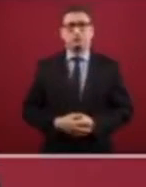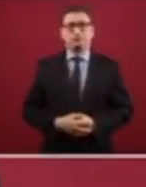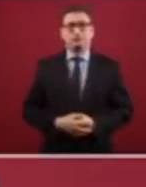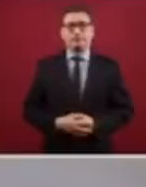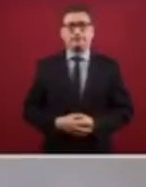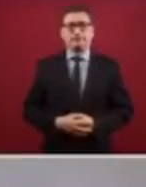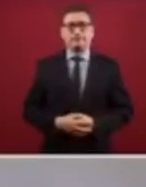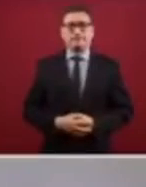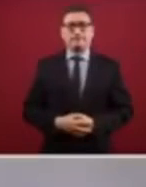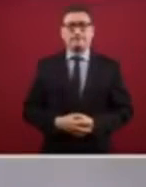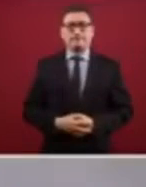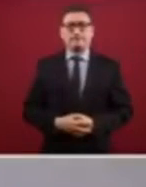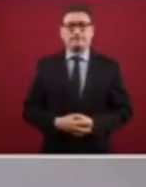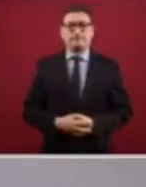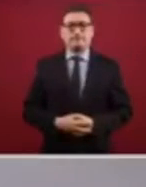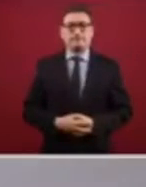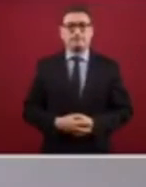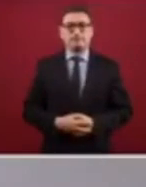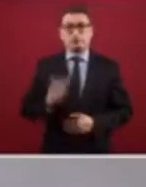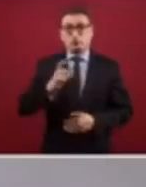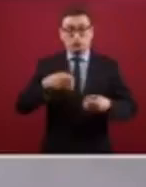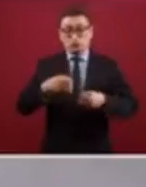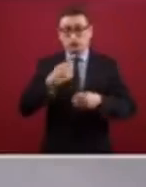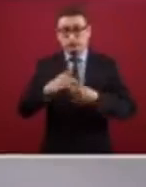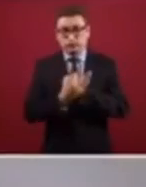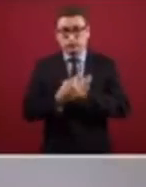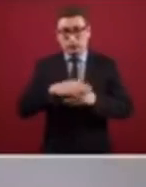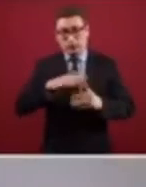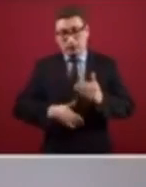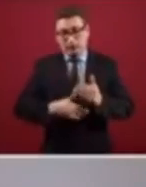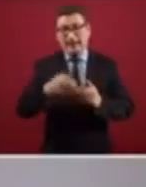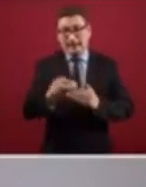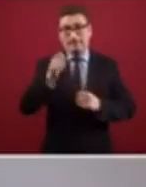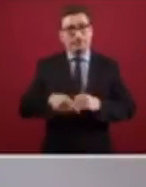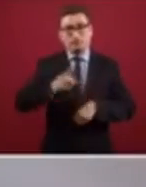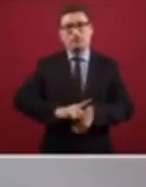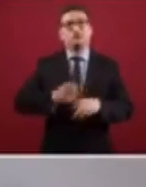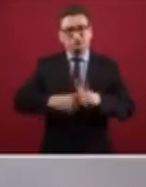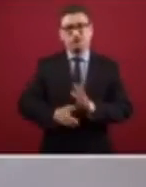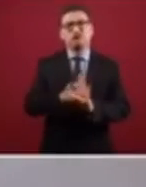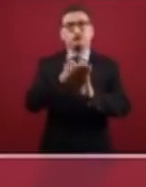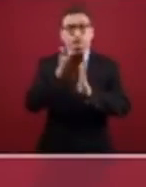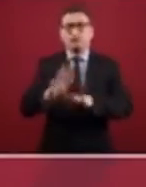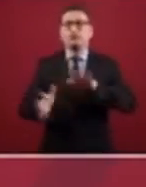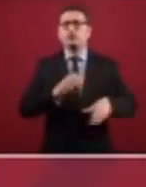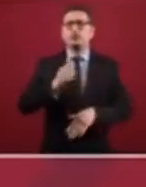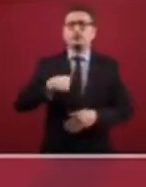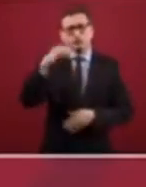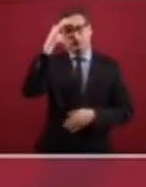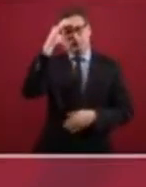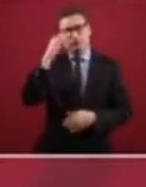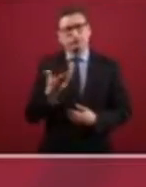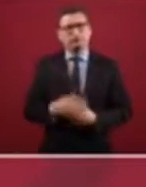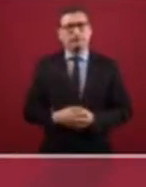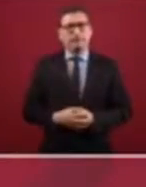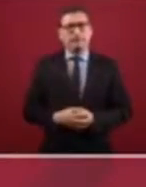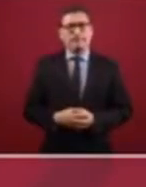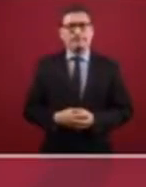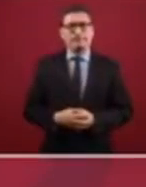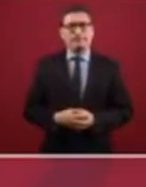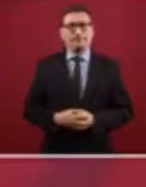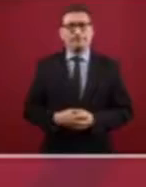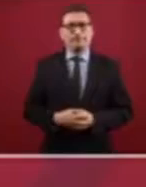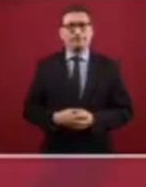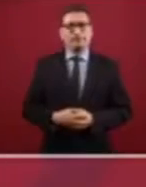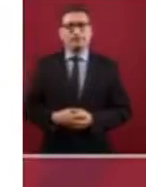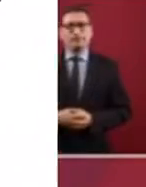y cuando se tenga ya resuelto lo de los amparos, ese día iniciamos la obra. Ahora yo me pongo a pensar en otras cosas. ¿No tendrían